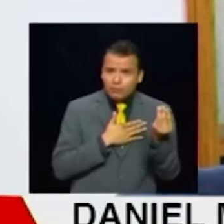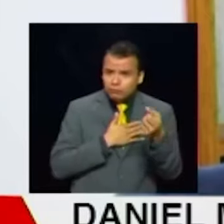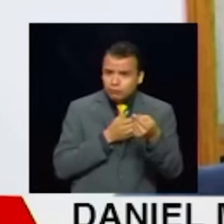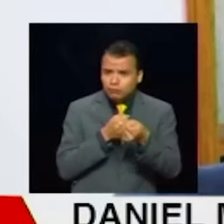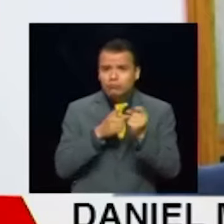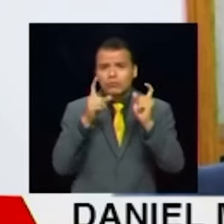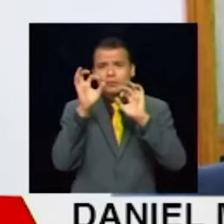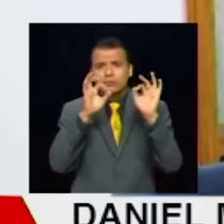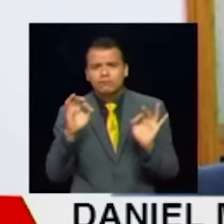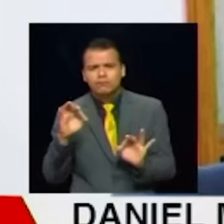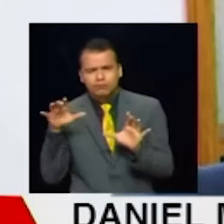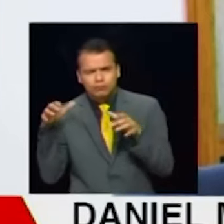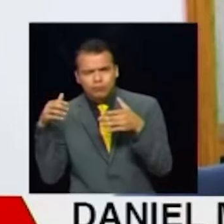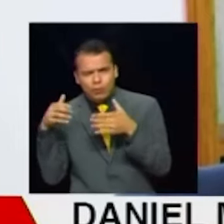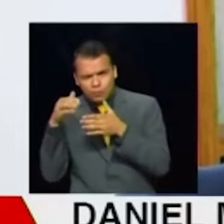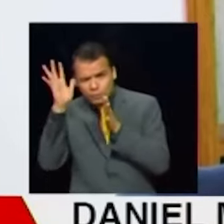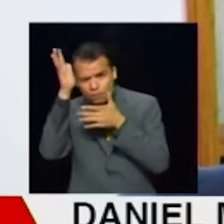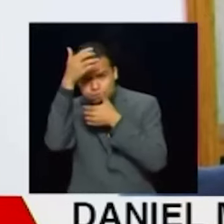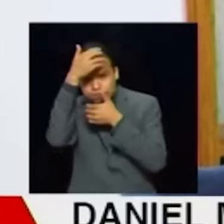región con